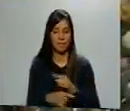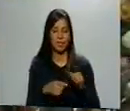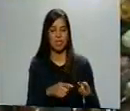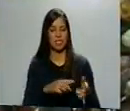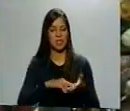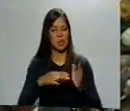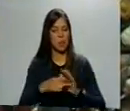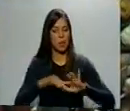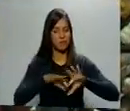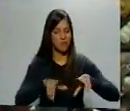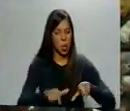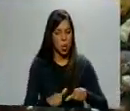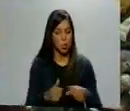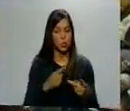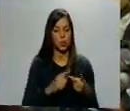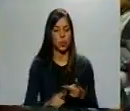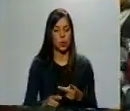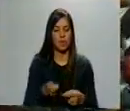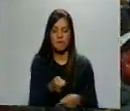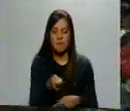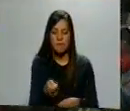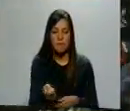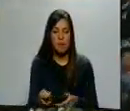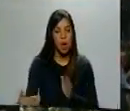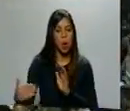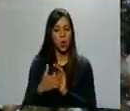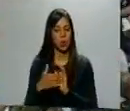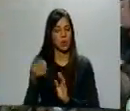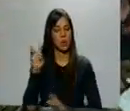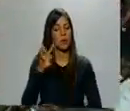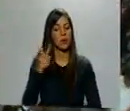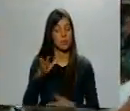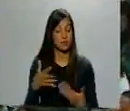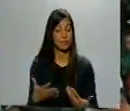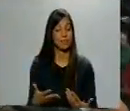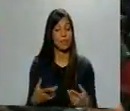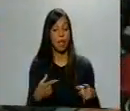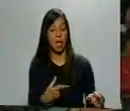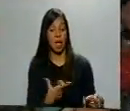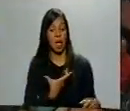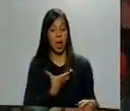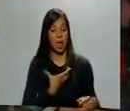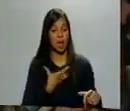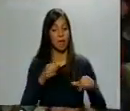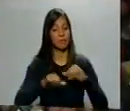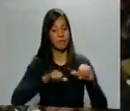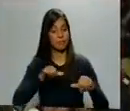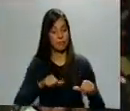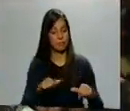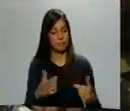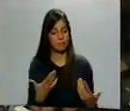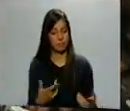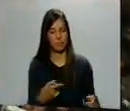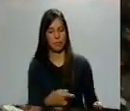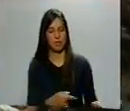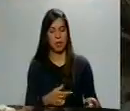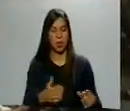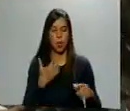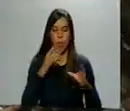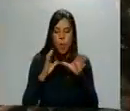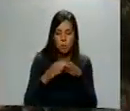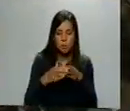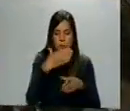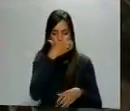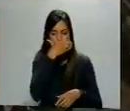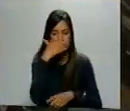de perturbación para el ejercicio del gobierno. Y convirtieron esta institución en una mafia de